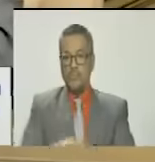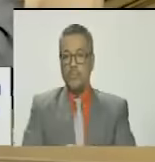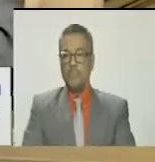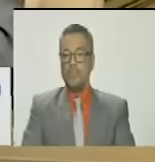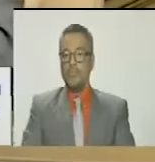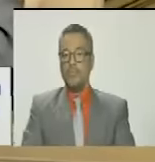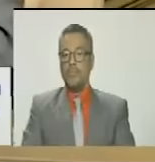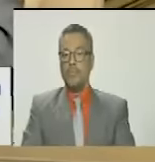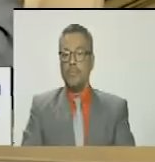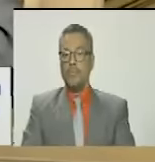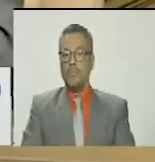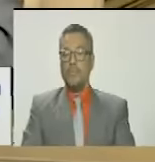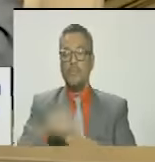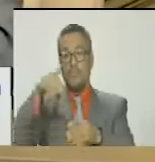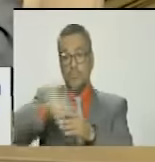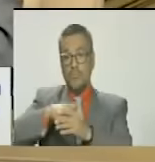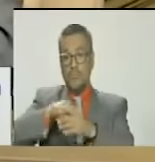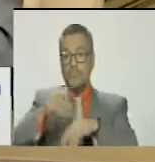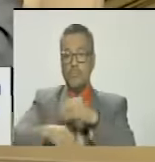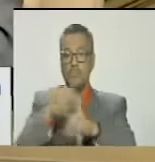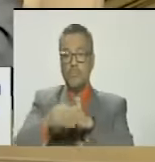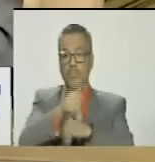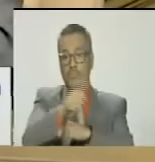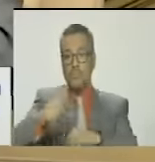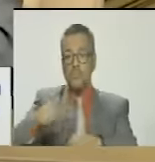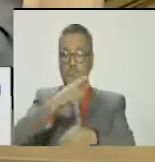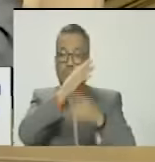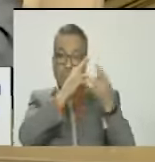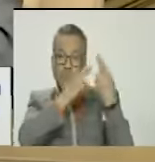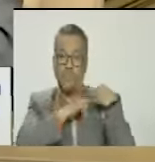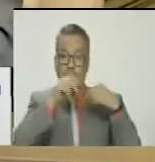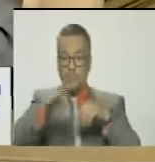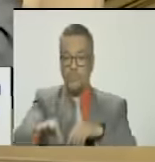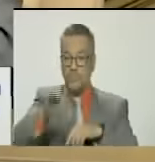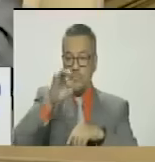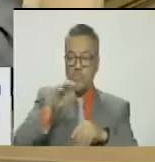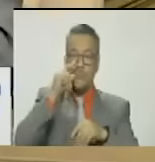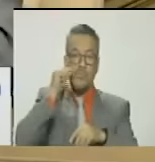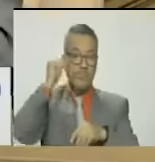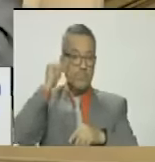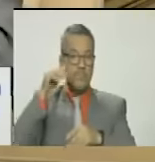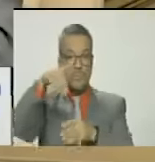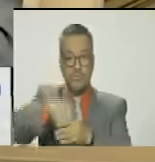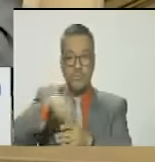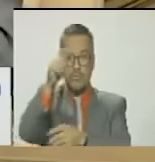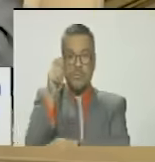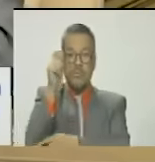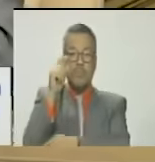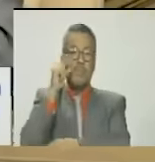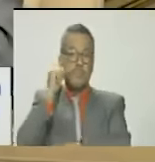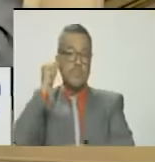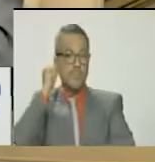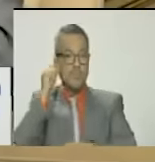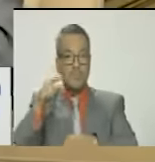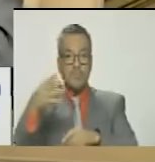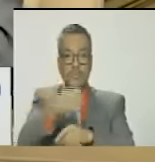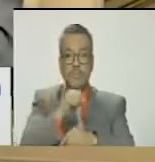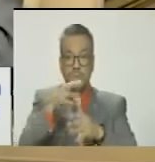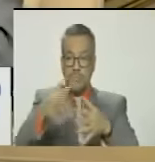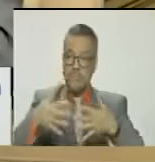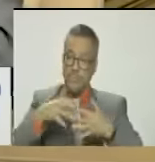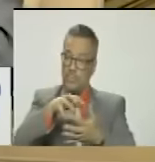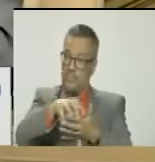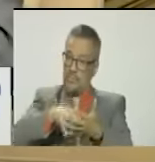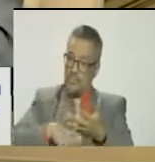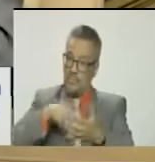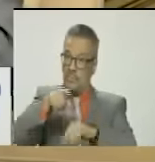votación. La votación se hará para cada cargo, quedando elegido o elegida el diputado o diputada que obtenga la mayoría de